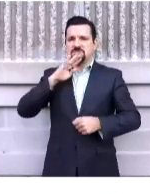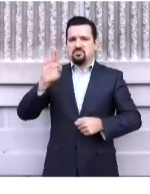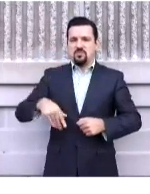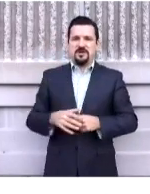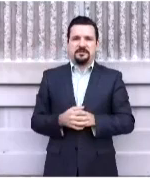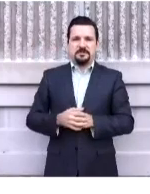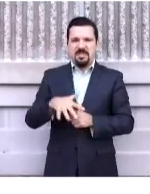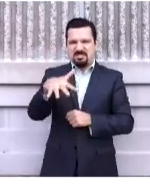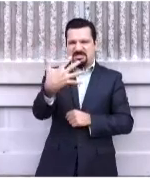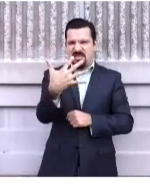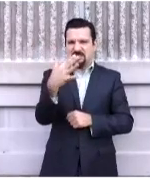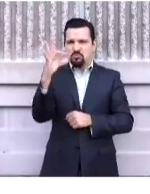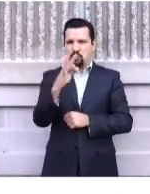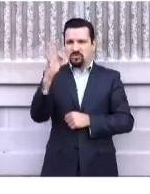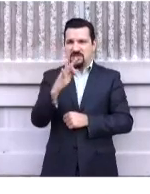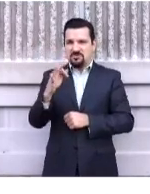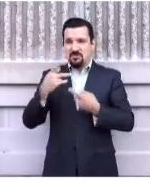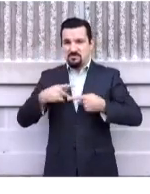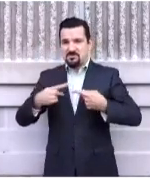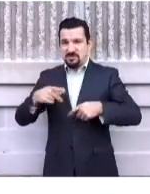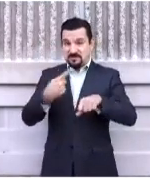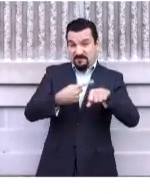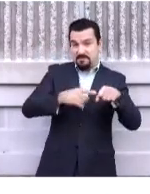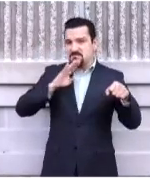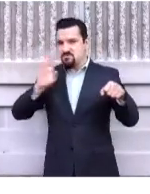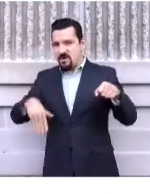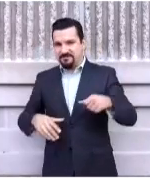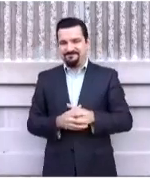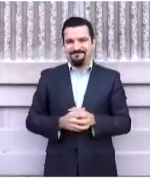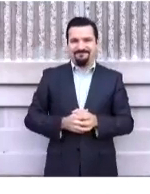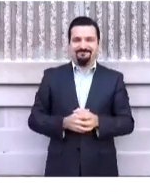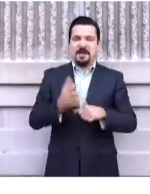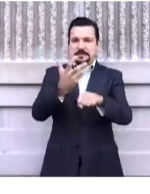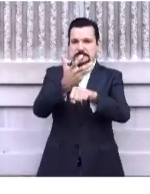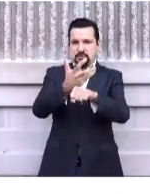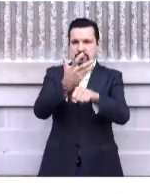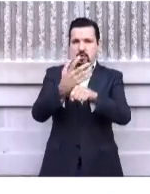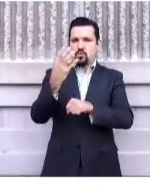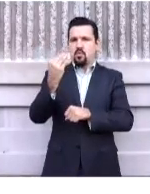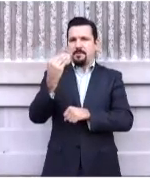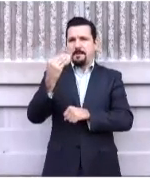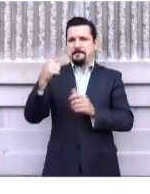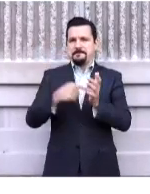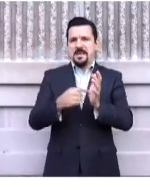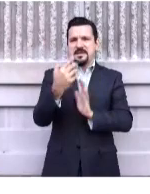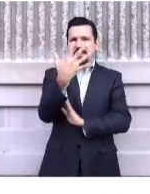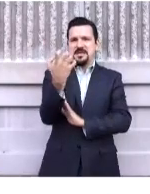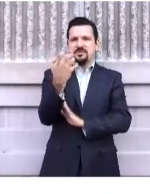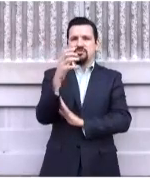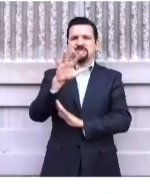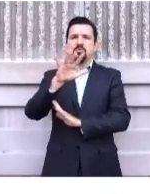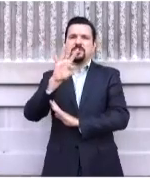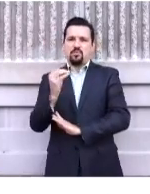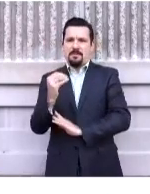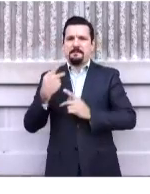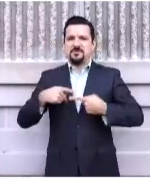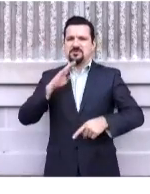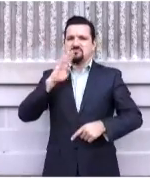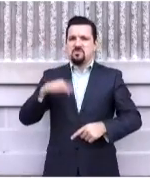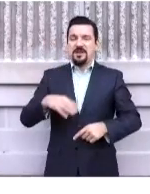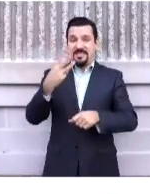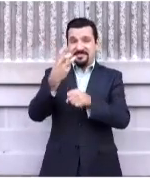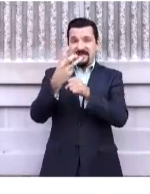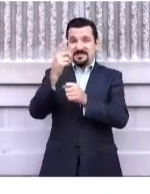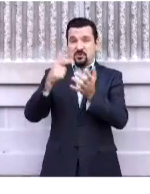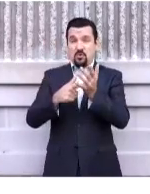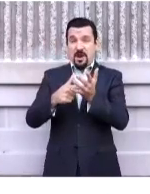una letalidad de 10%. Estados Unidos tiene 9.559 muertes y es el tercer país